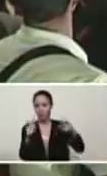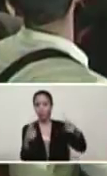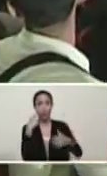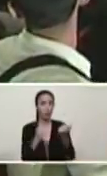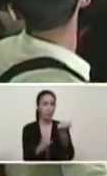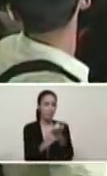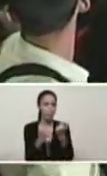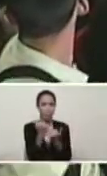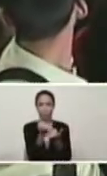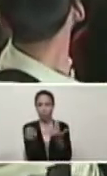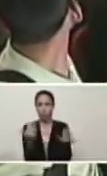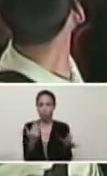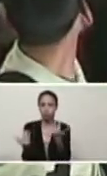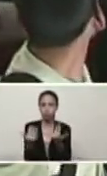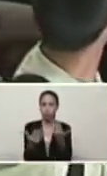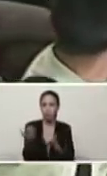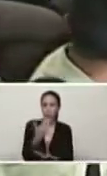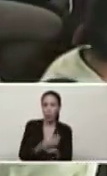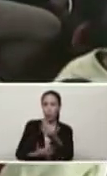rebeldes,